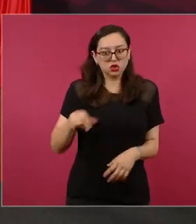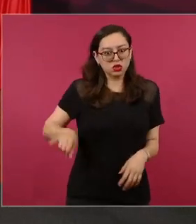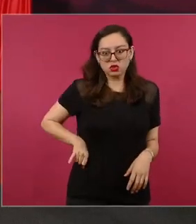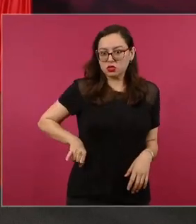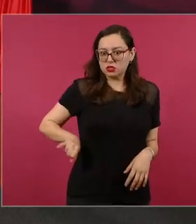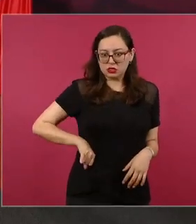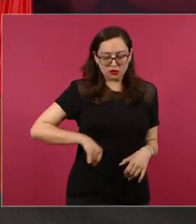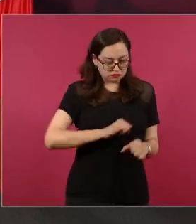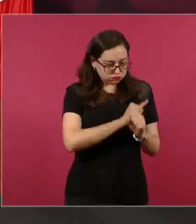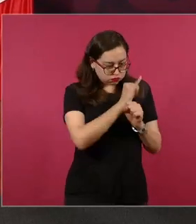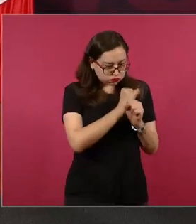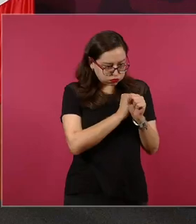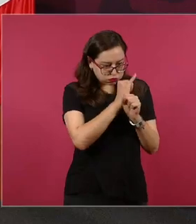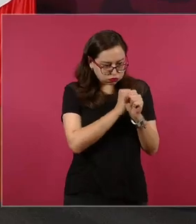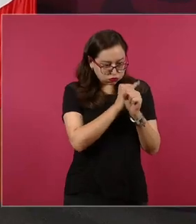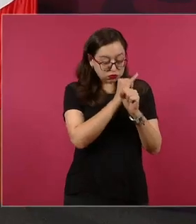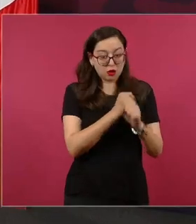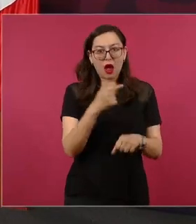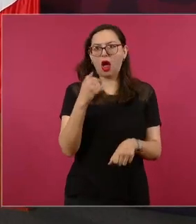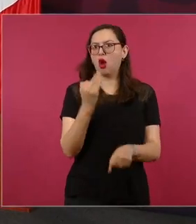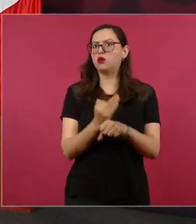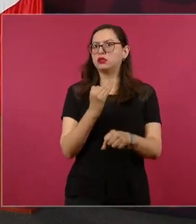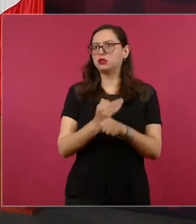como 80, 100,